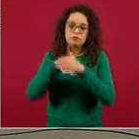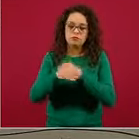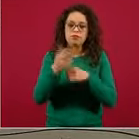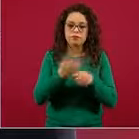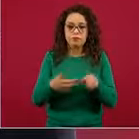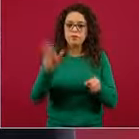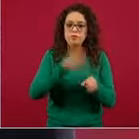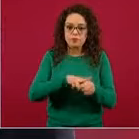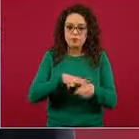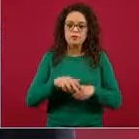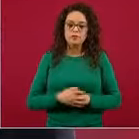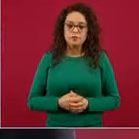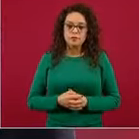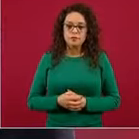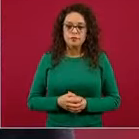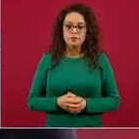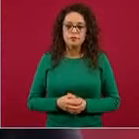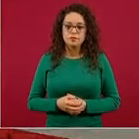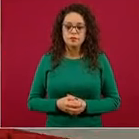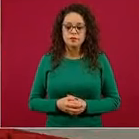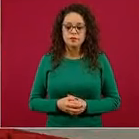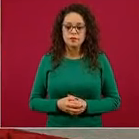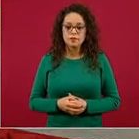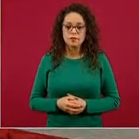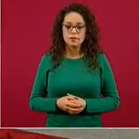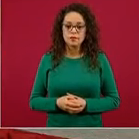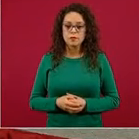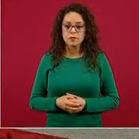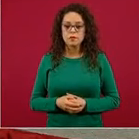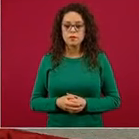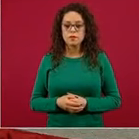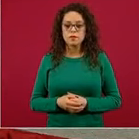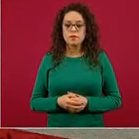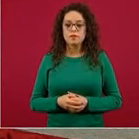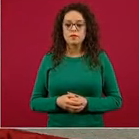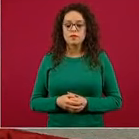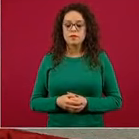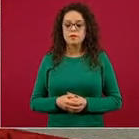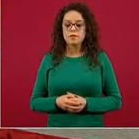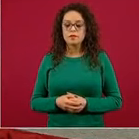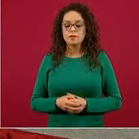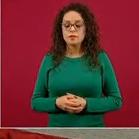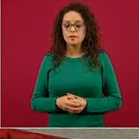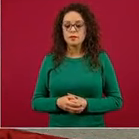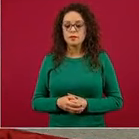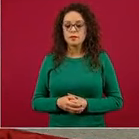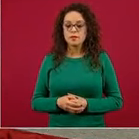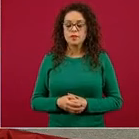unidad hospitalaria. ¿Sí? Por favor.